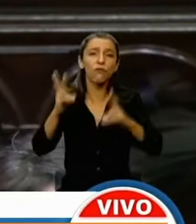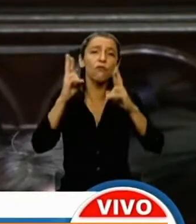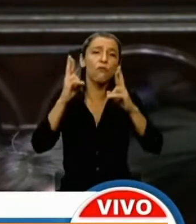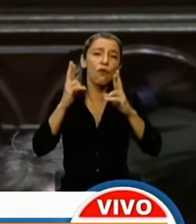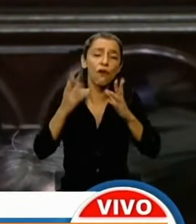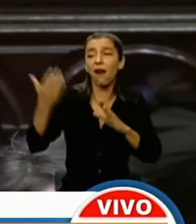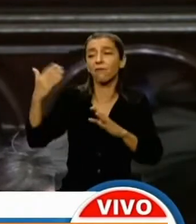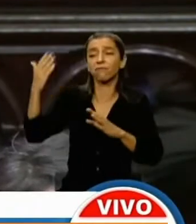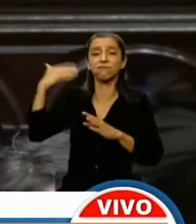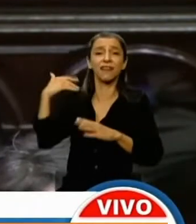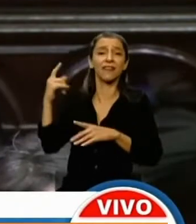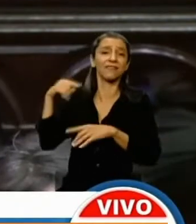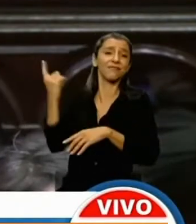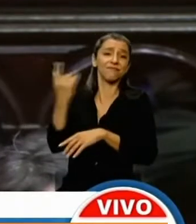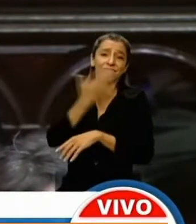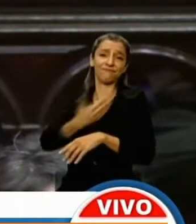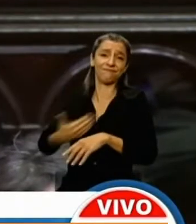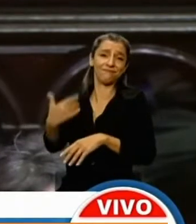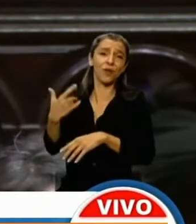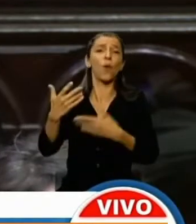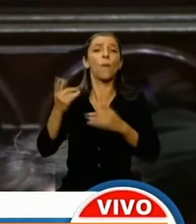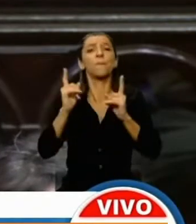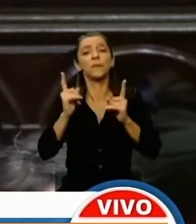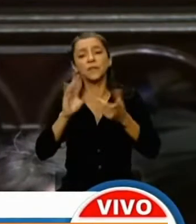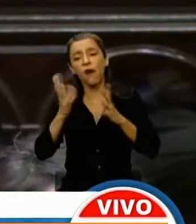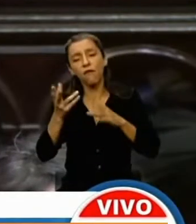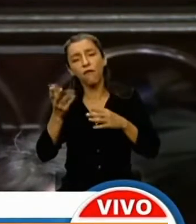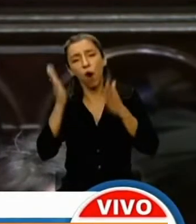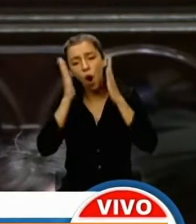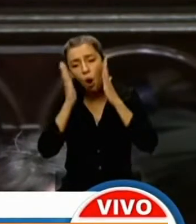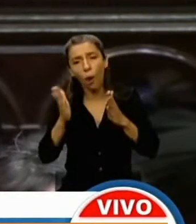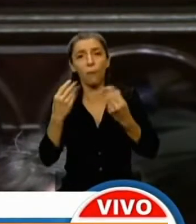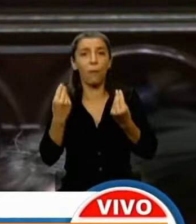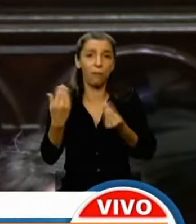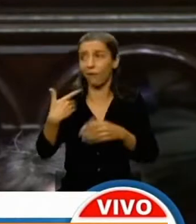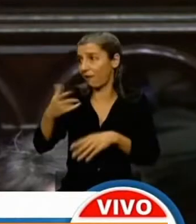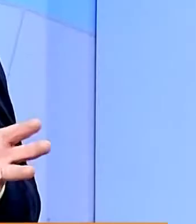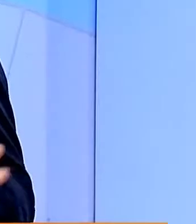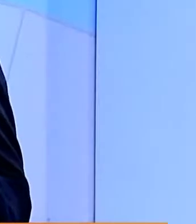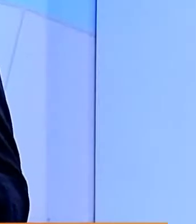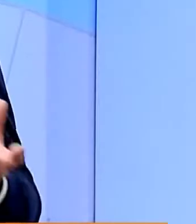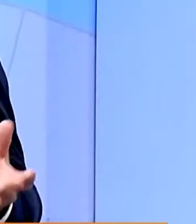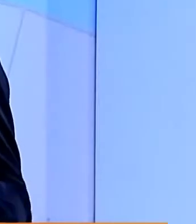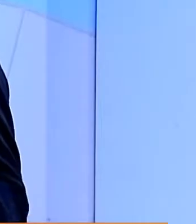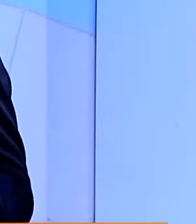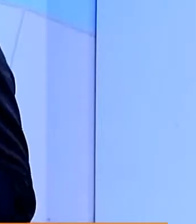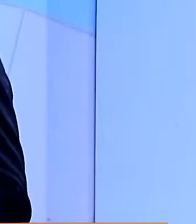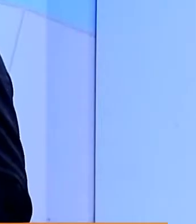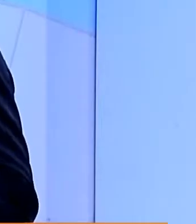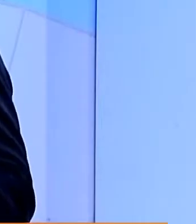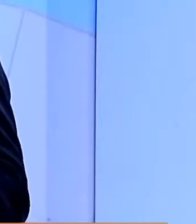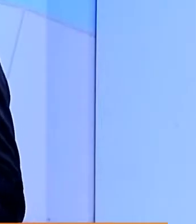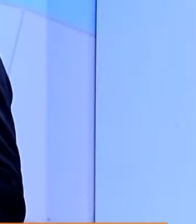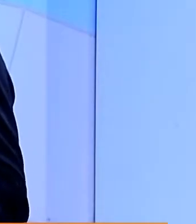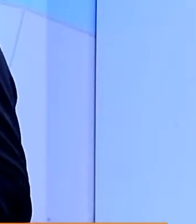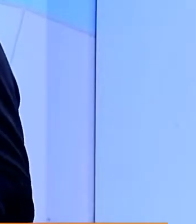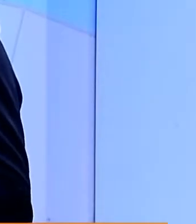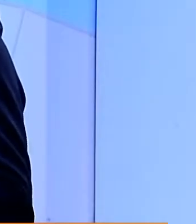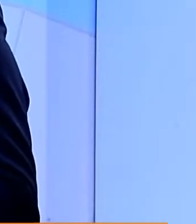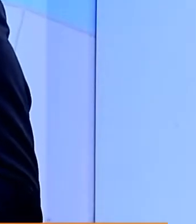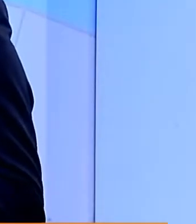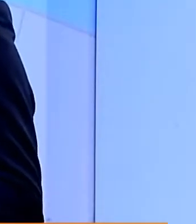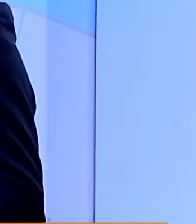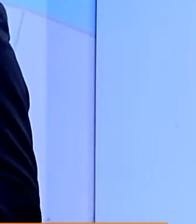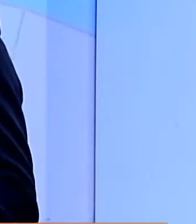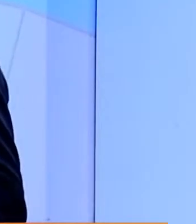que por lo que se vislumbra, por los personajes, digo en el buen sentido, ¿no? Los personajes que hay